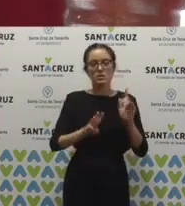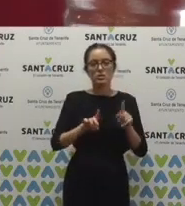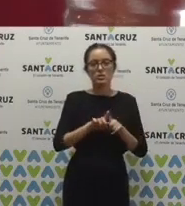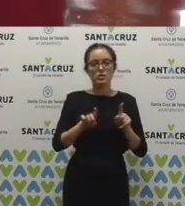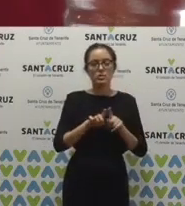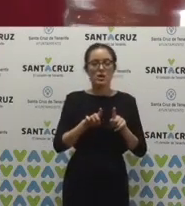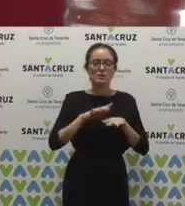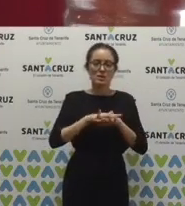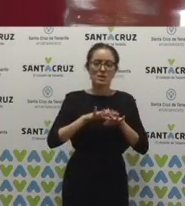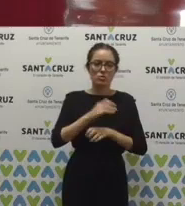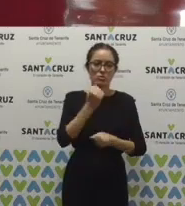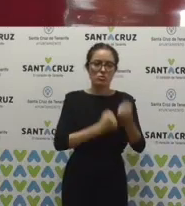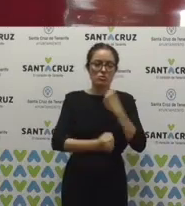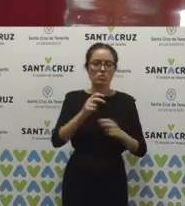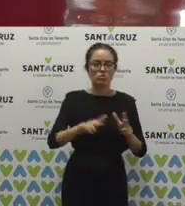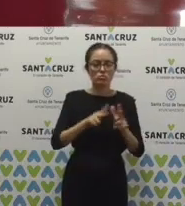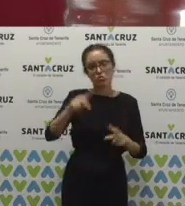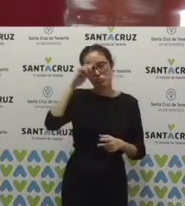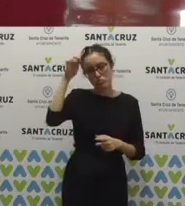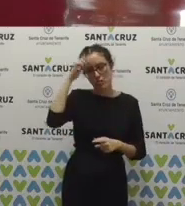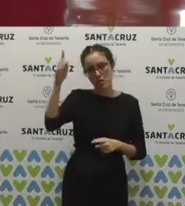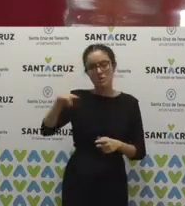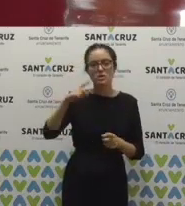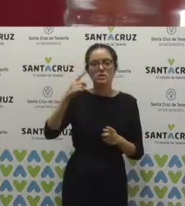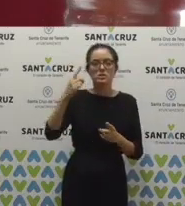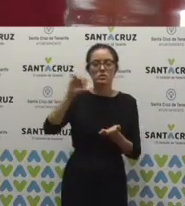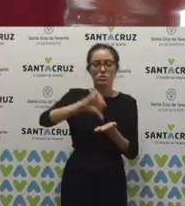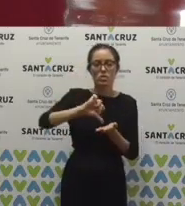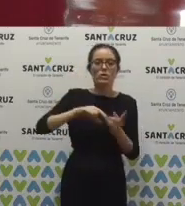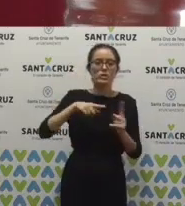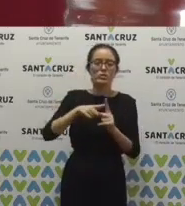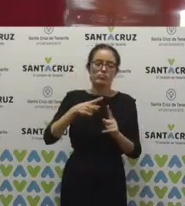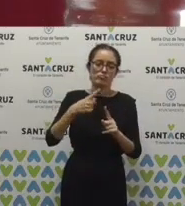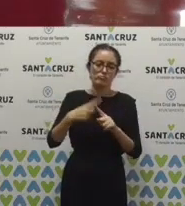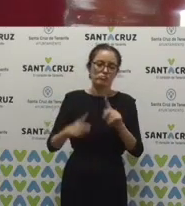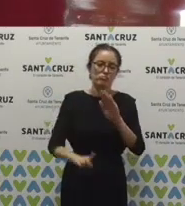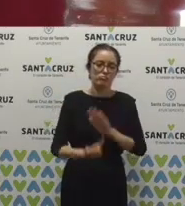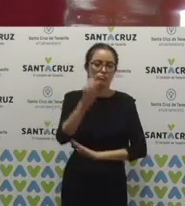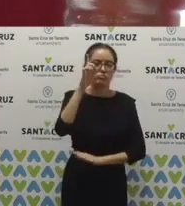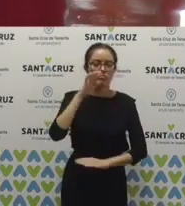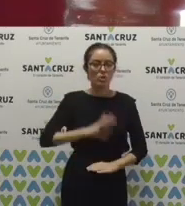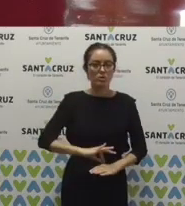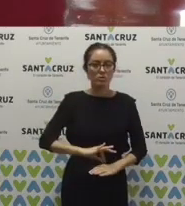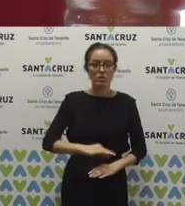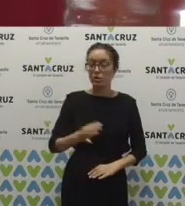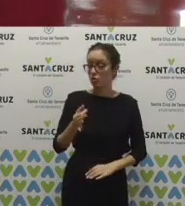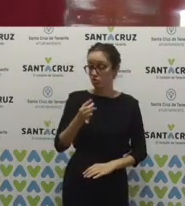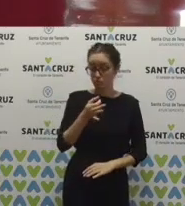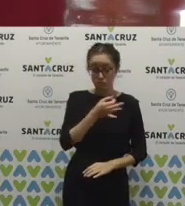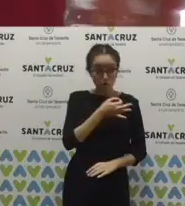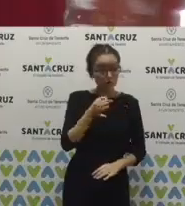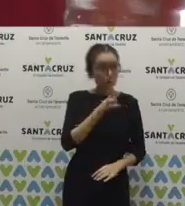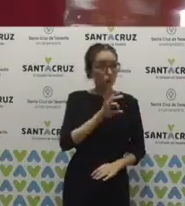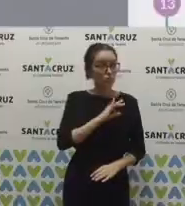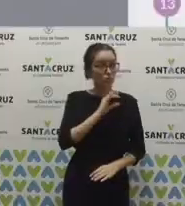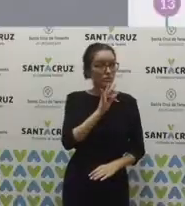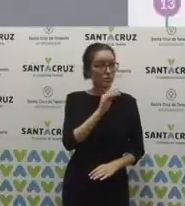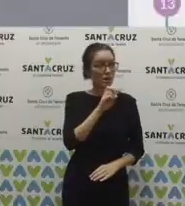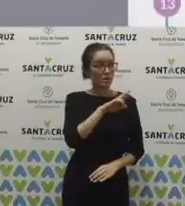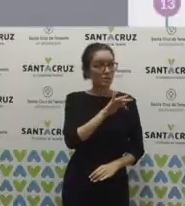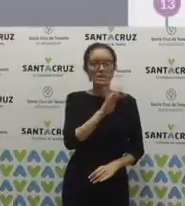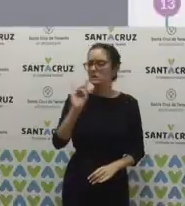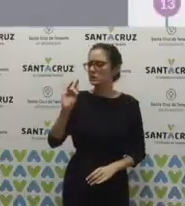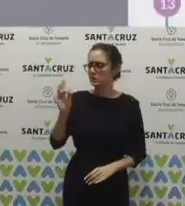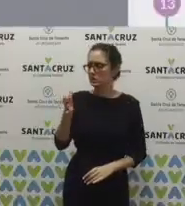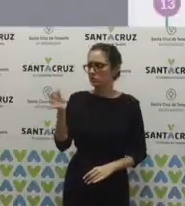recuperación del tejido económico y social y cultural de la ciudad para reconstruir nuestra ciudad es correcto según tarif es decir sería